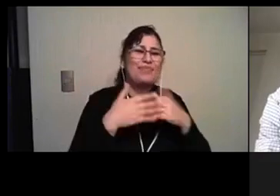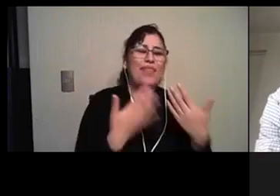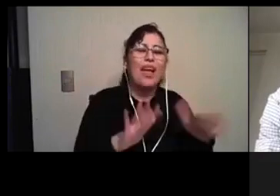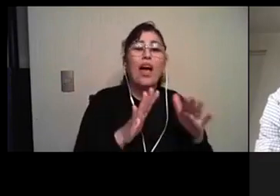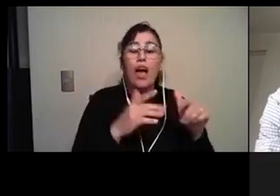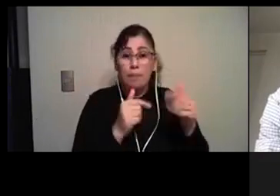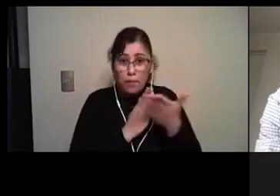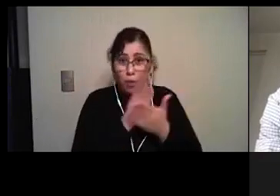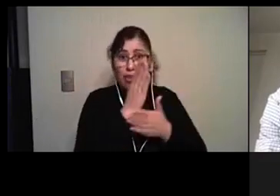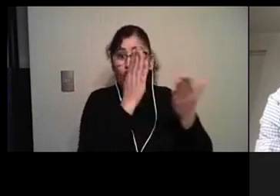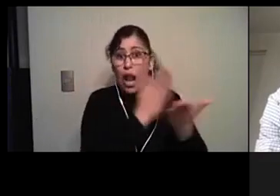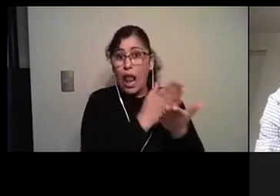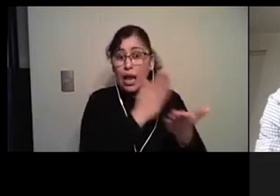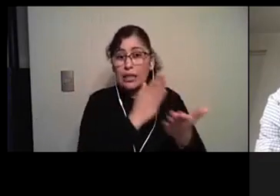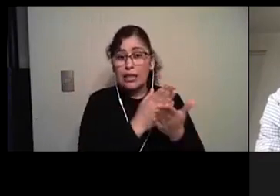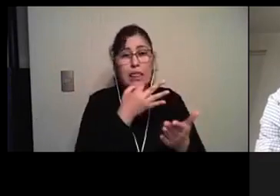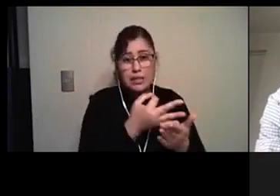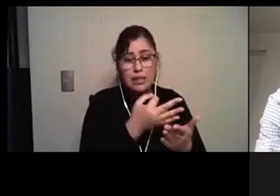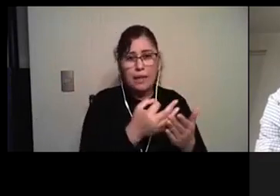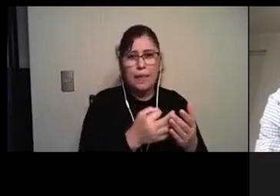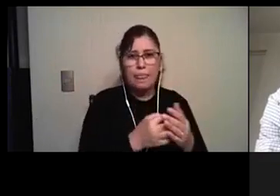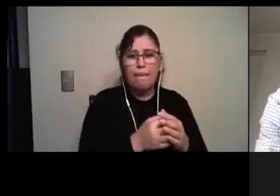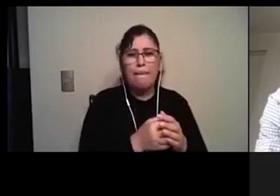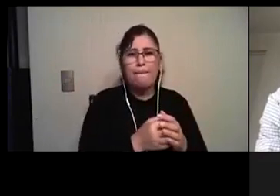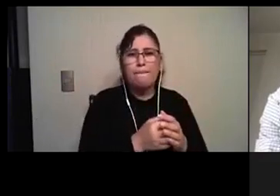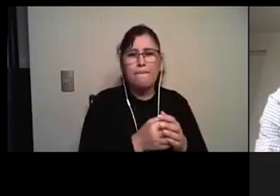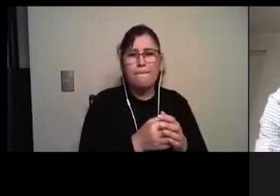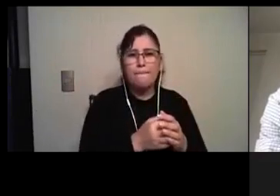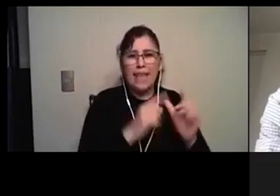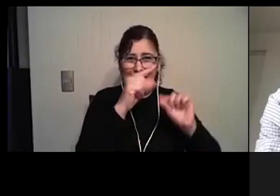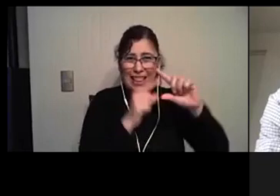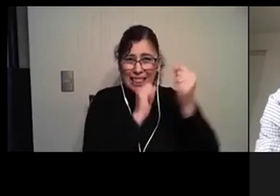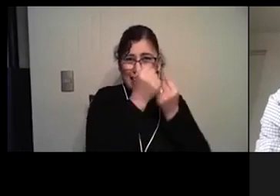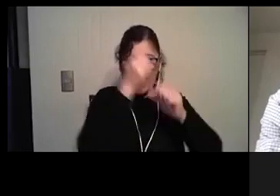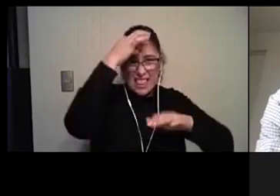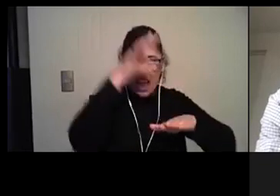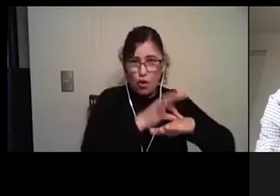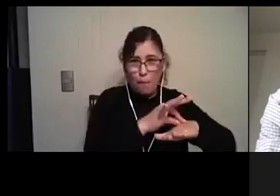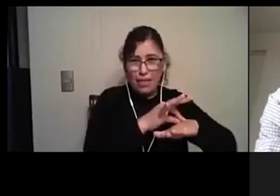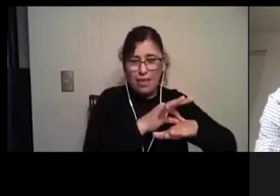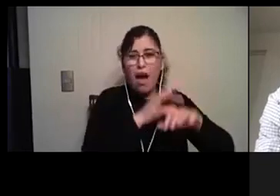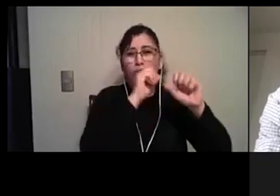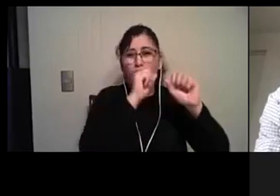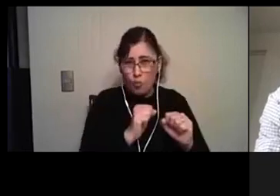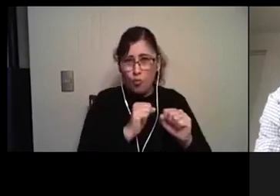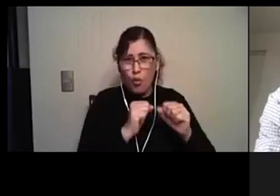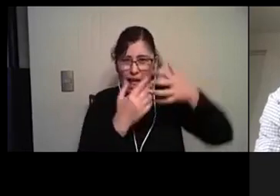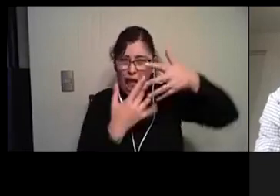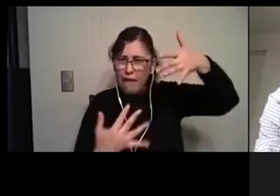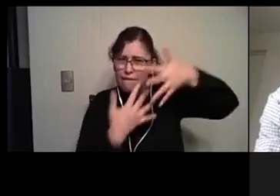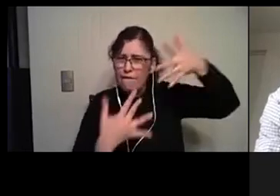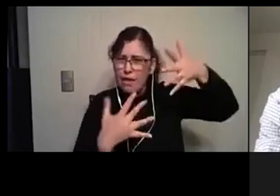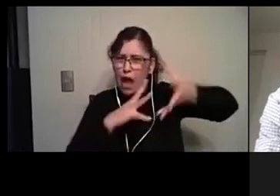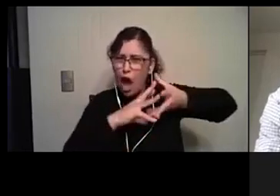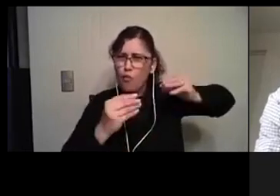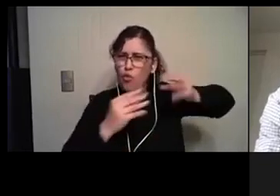clase se hablaba de que las lesiones, las neuropatías podían ser podrían estar a la altura de las fibras musculares y